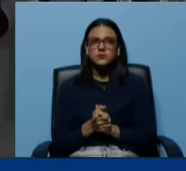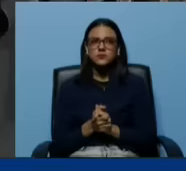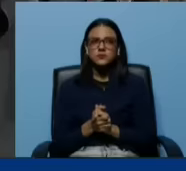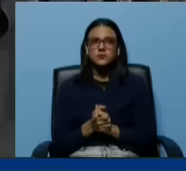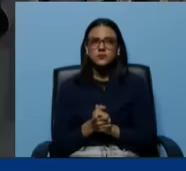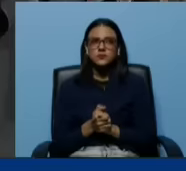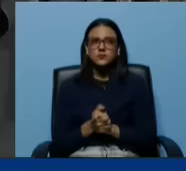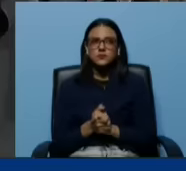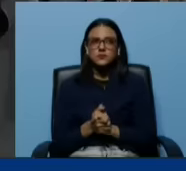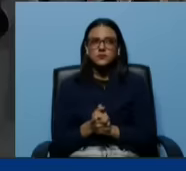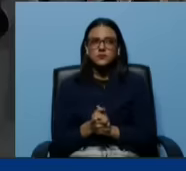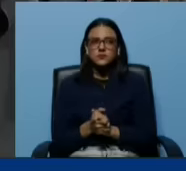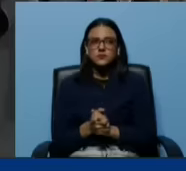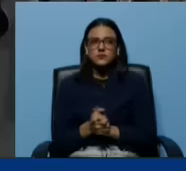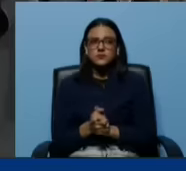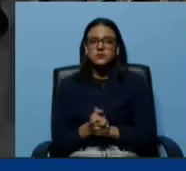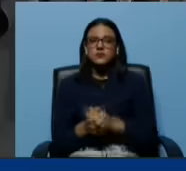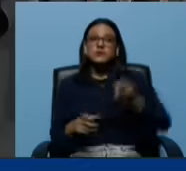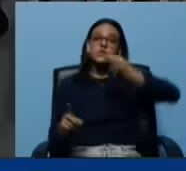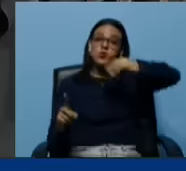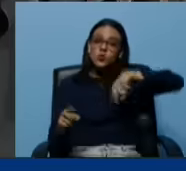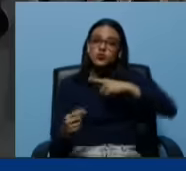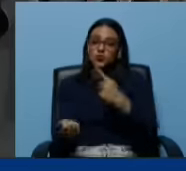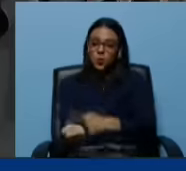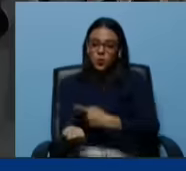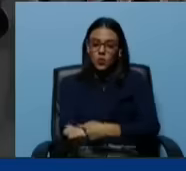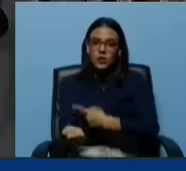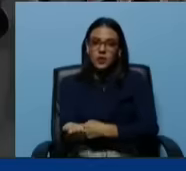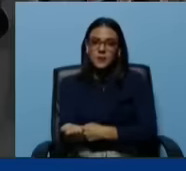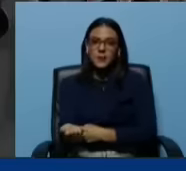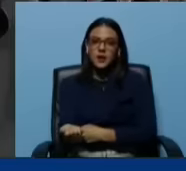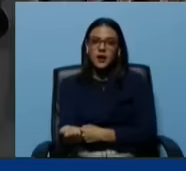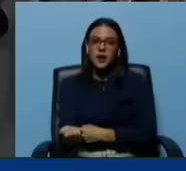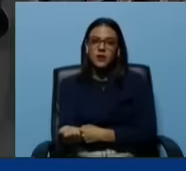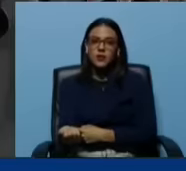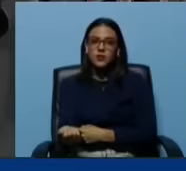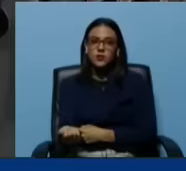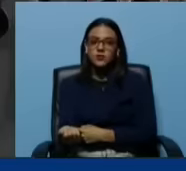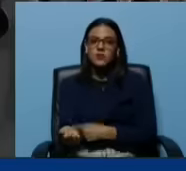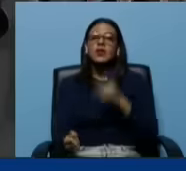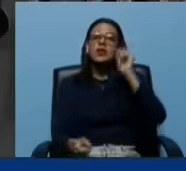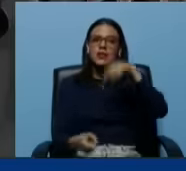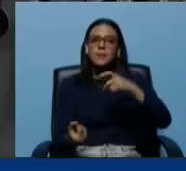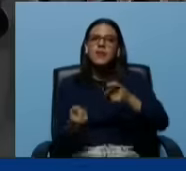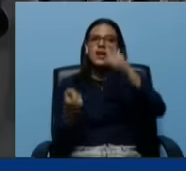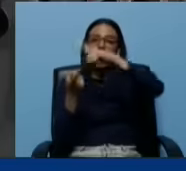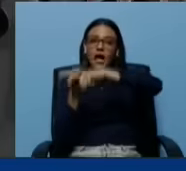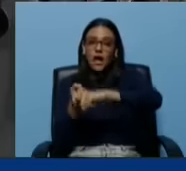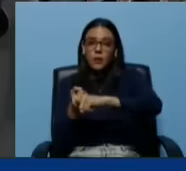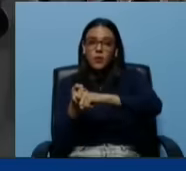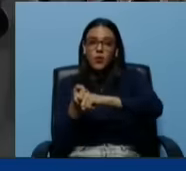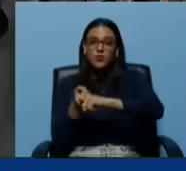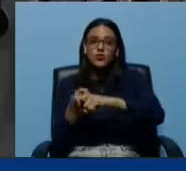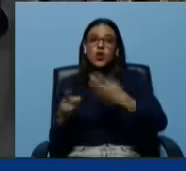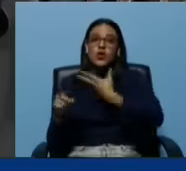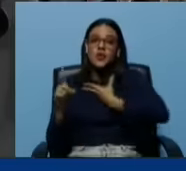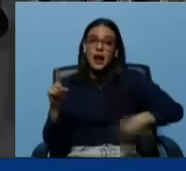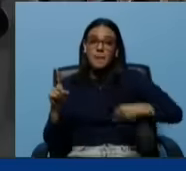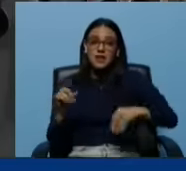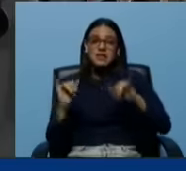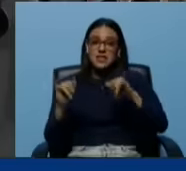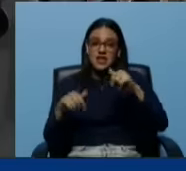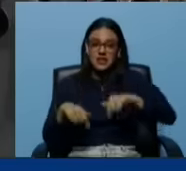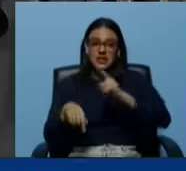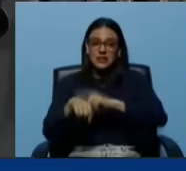husband of the current nuestro hermano y el esposo de la presidenta actual de Honduras,